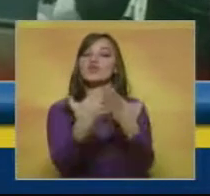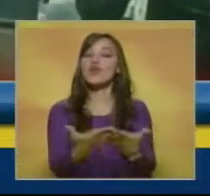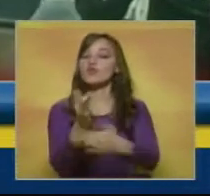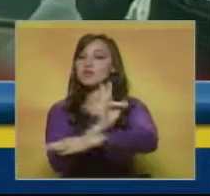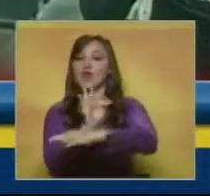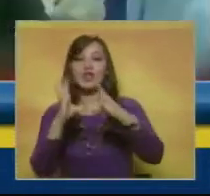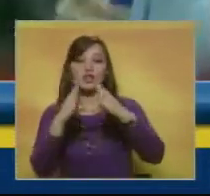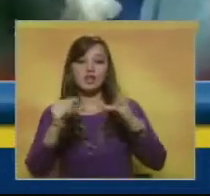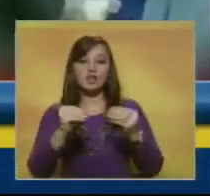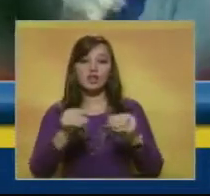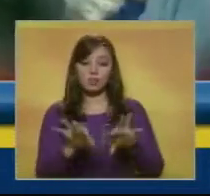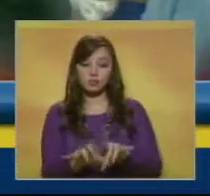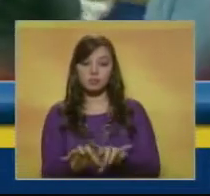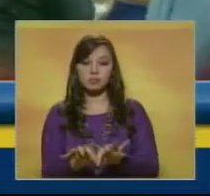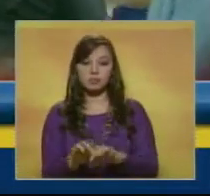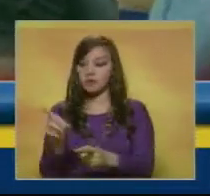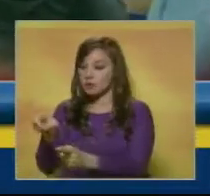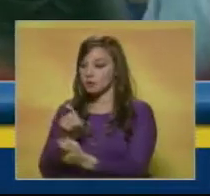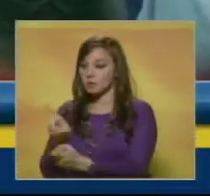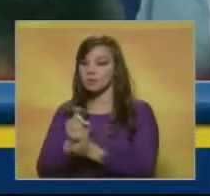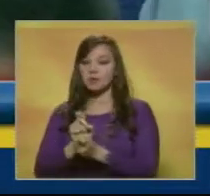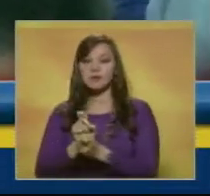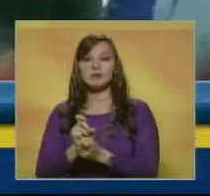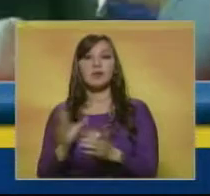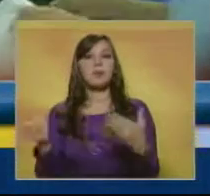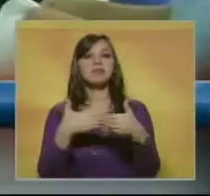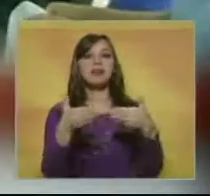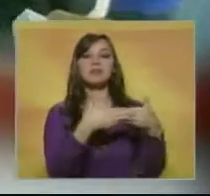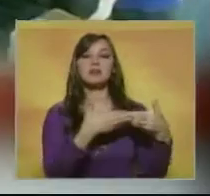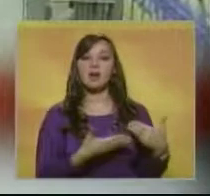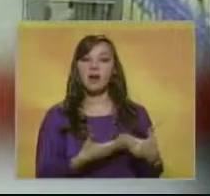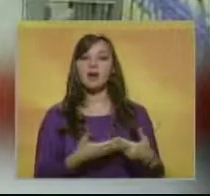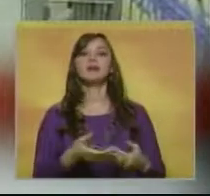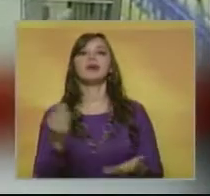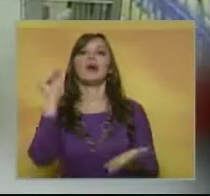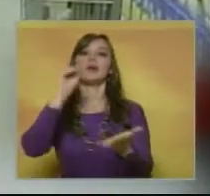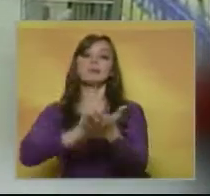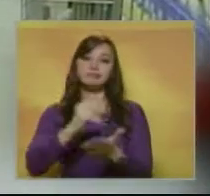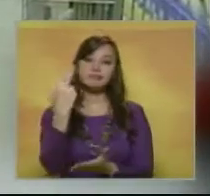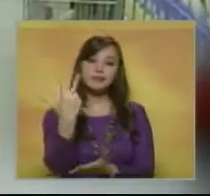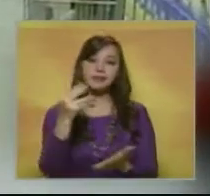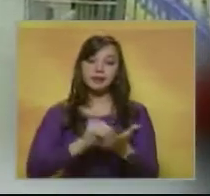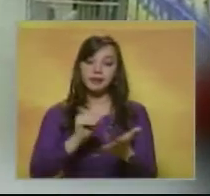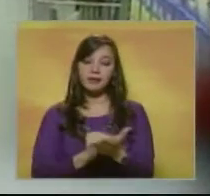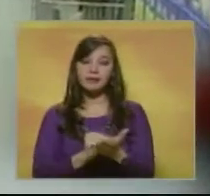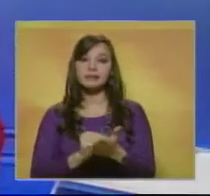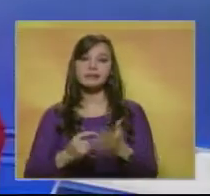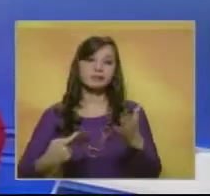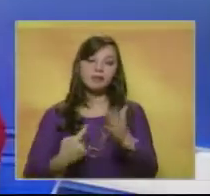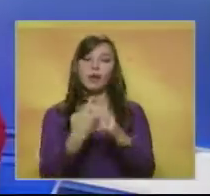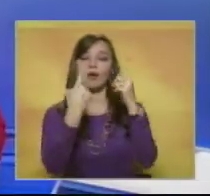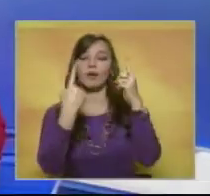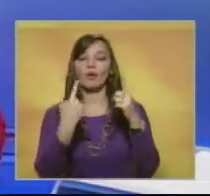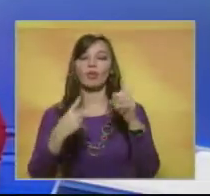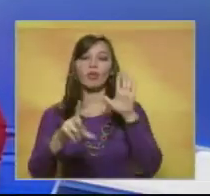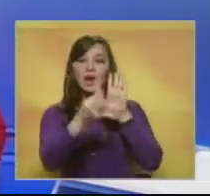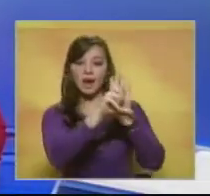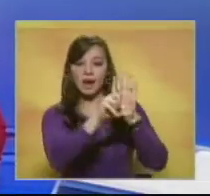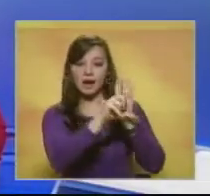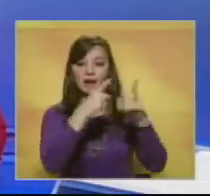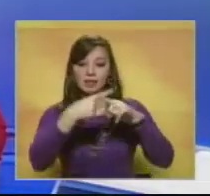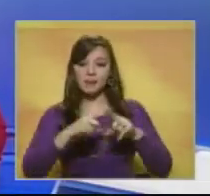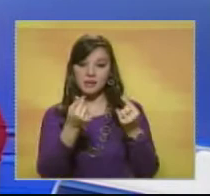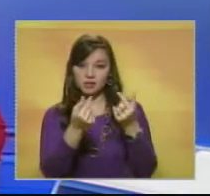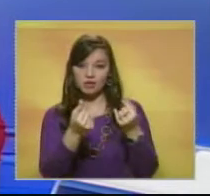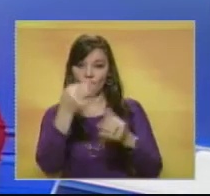todas las cajas registradoras e incurrir por tercera vez en el incumplimiento de la ley de precios justos. Por